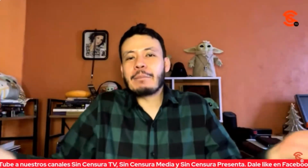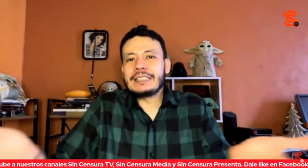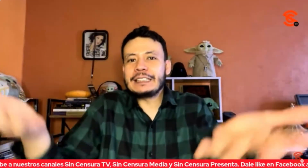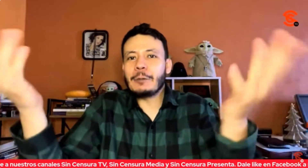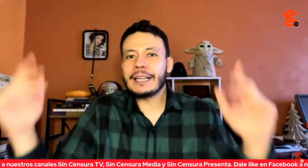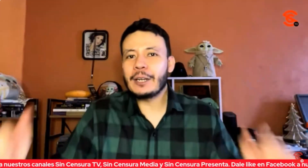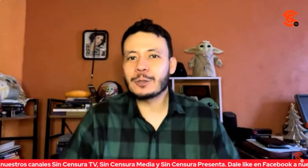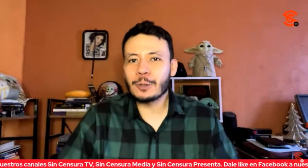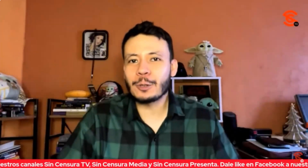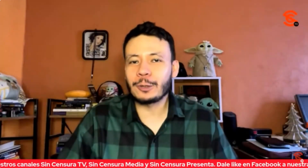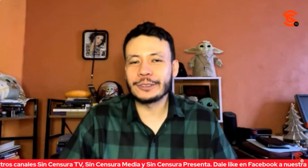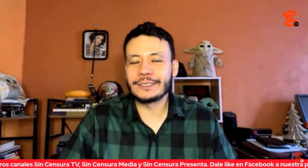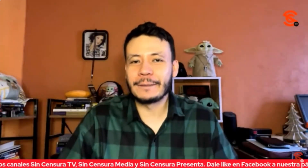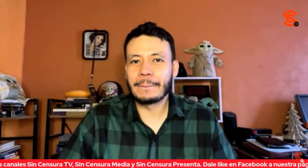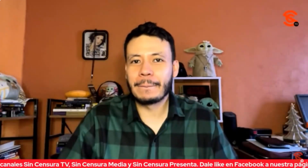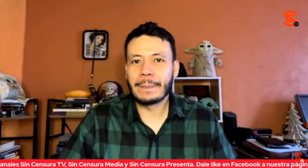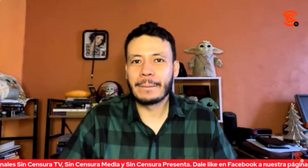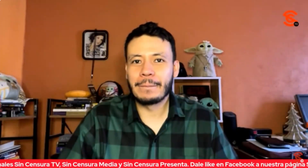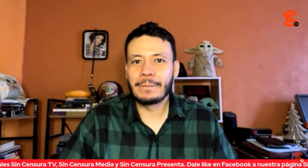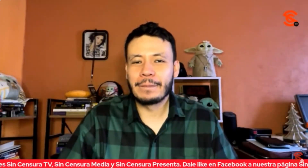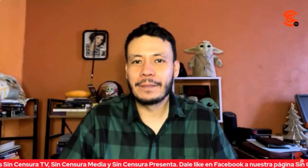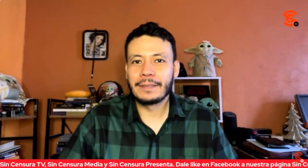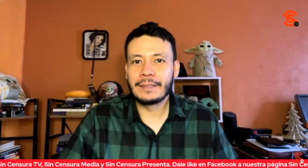digan, vean, pues es igual que nosotros.